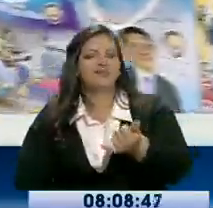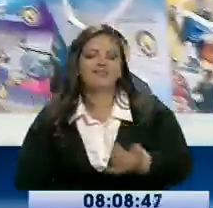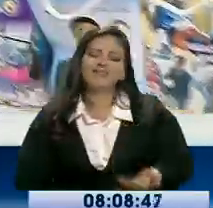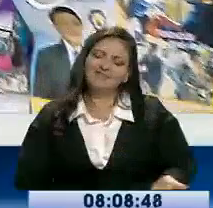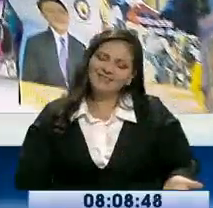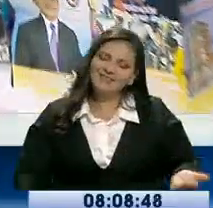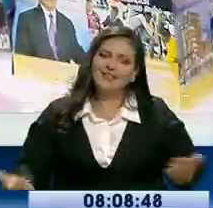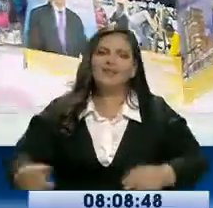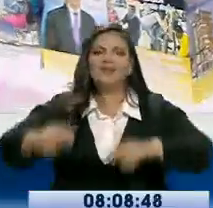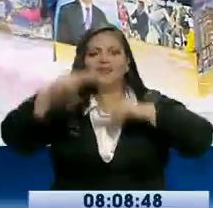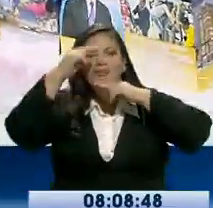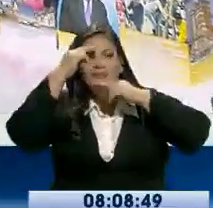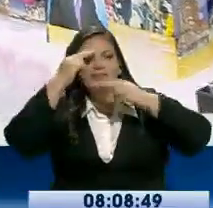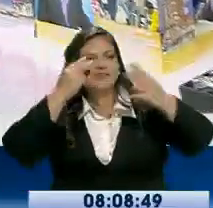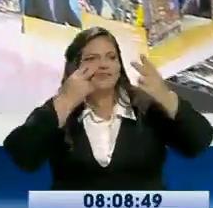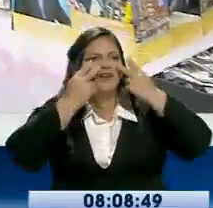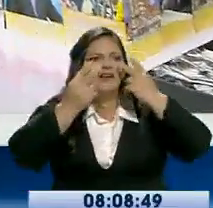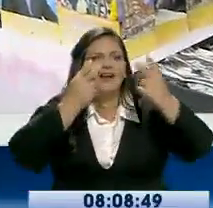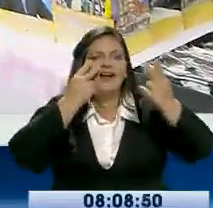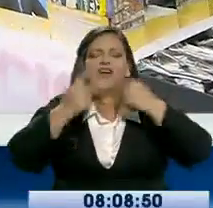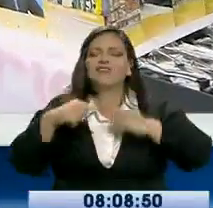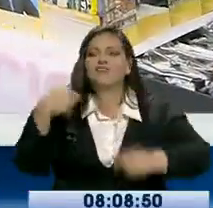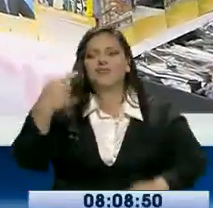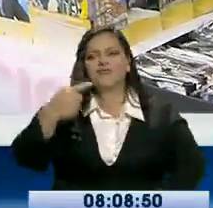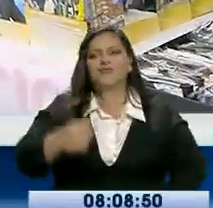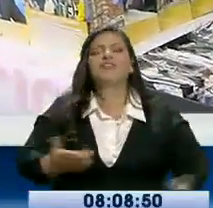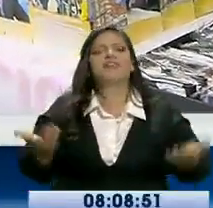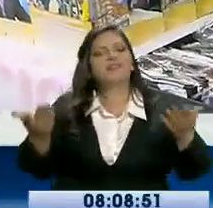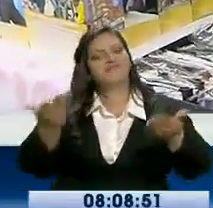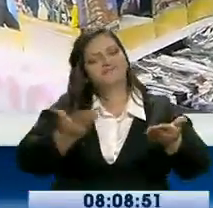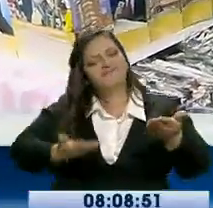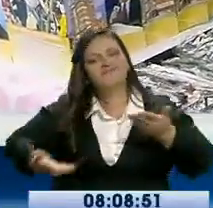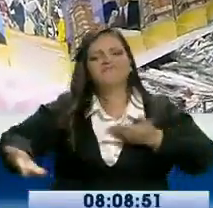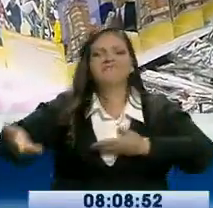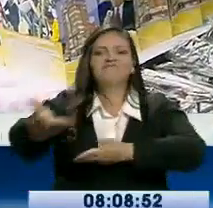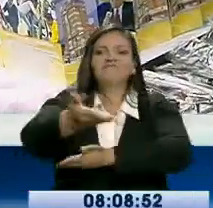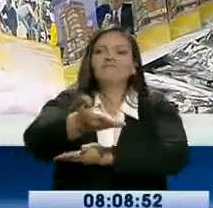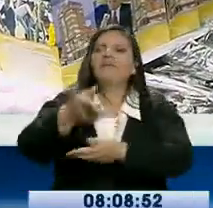con nosotros. Como ustedes acaban de escuchar a las madrecitas de allá afuera,